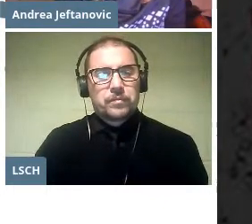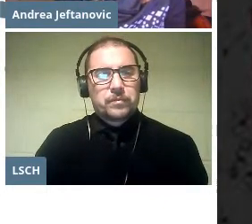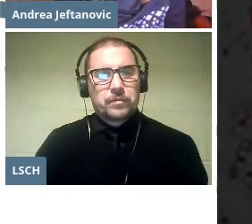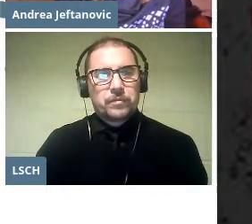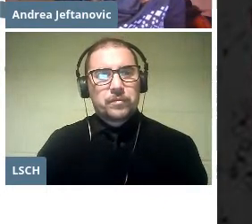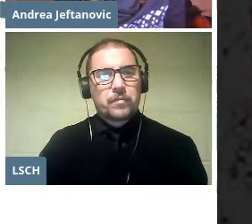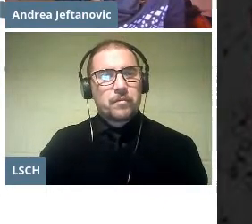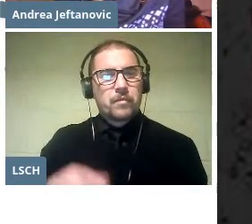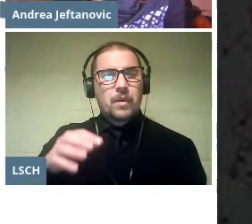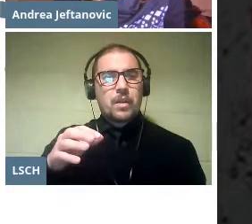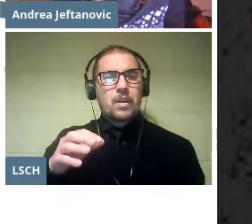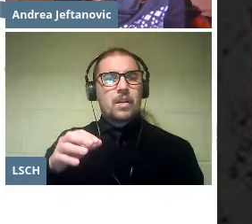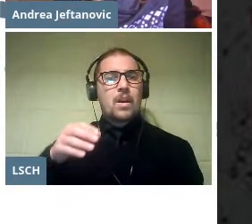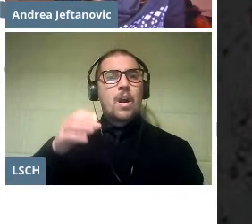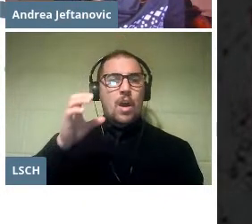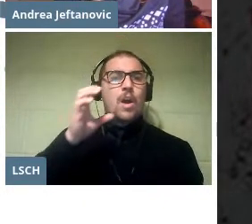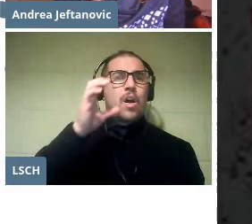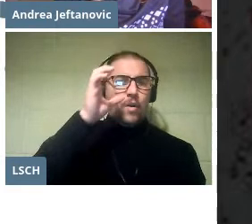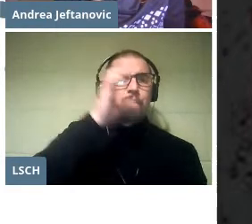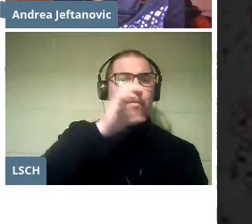Del flaner a la flanés.